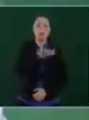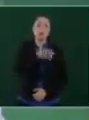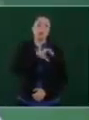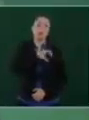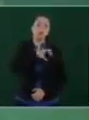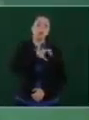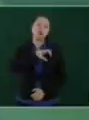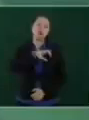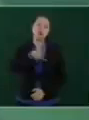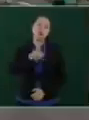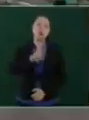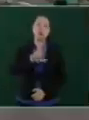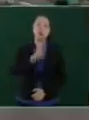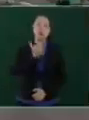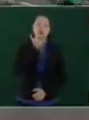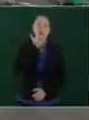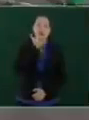Perdón, a Ecuador.